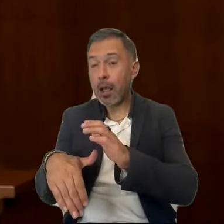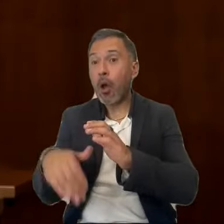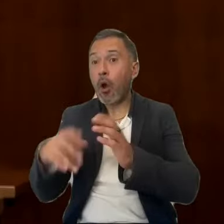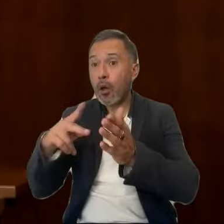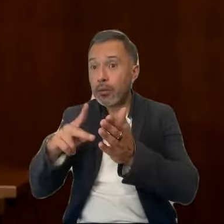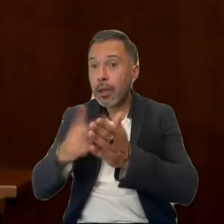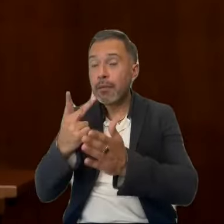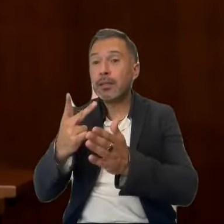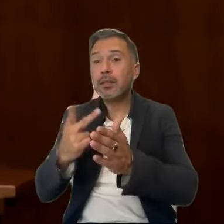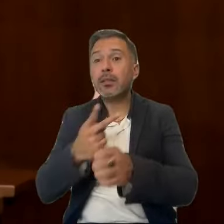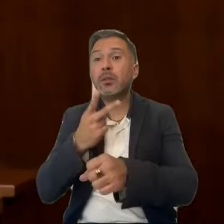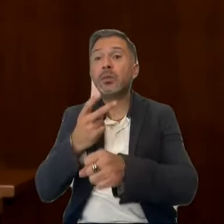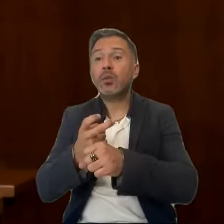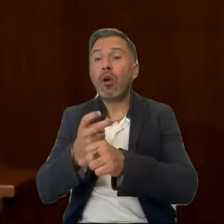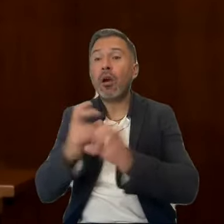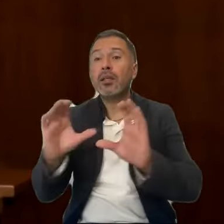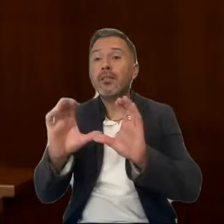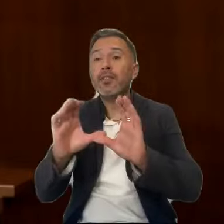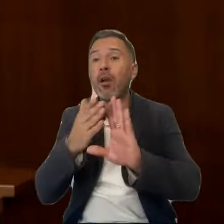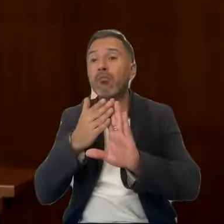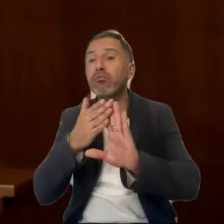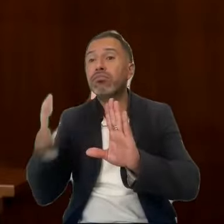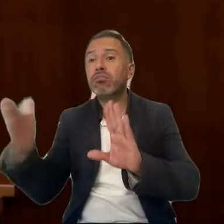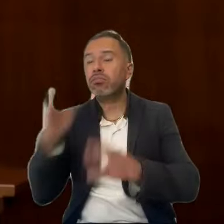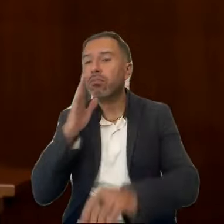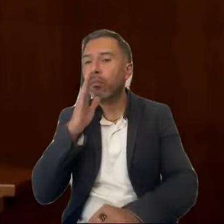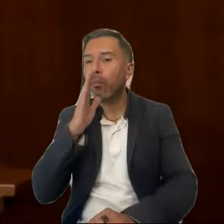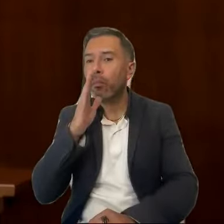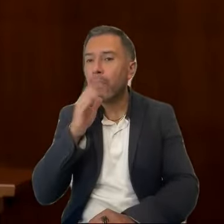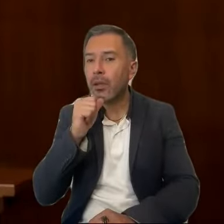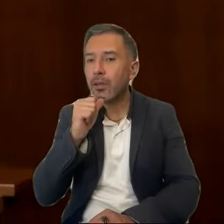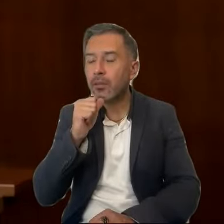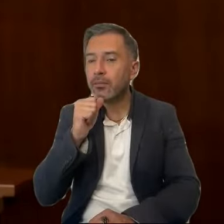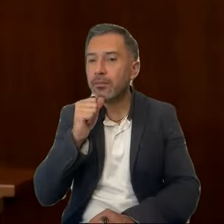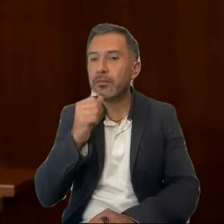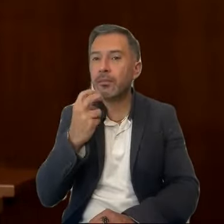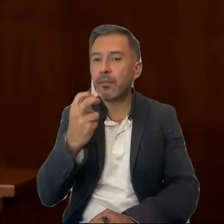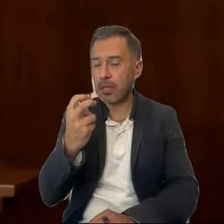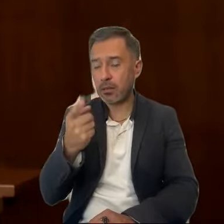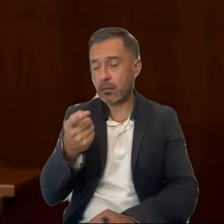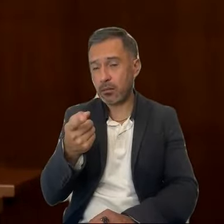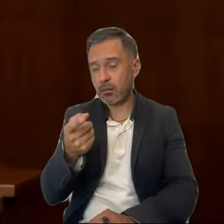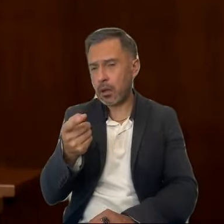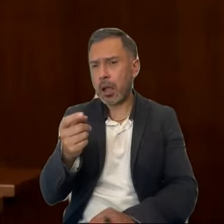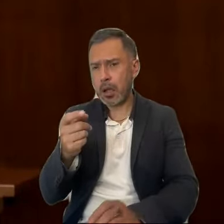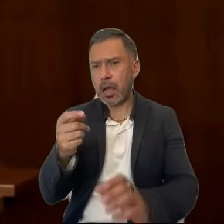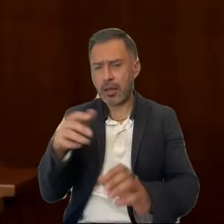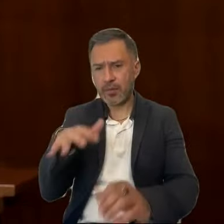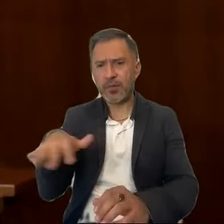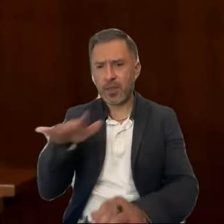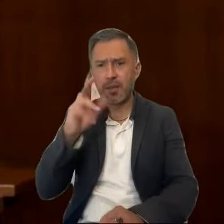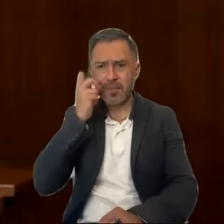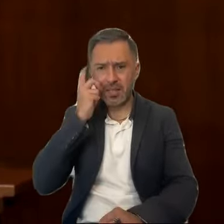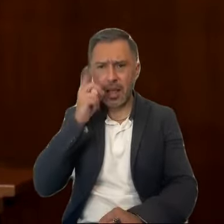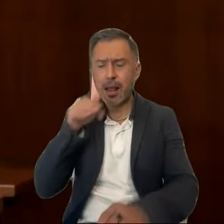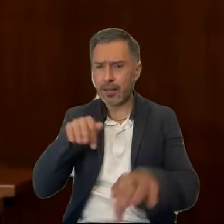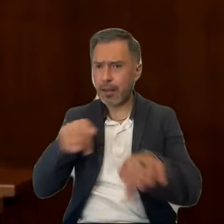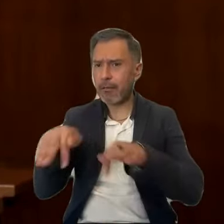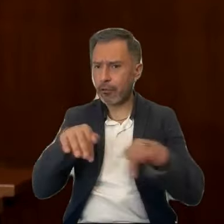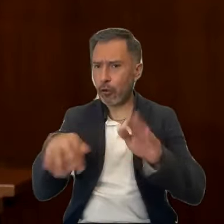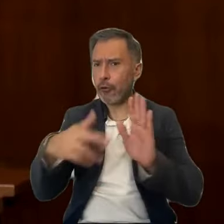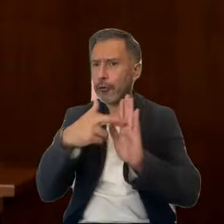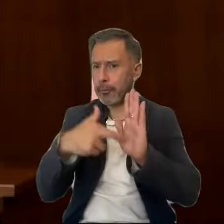embargo, este tema no es excluyente para normar la actividad en aras de contar de nuevo con